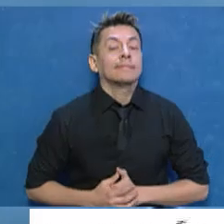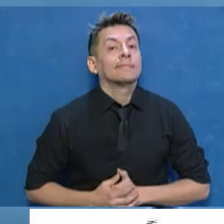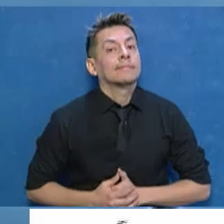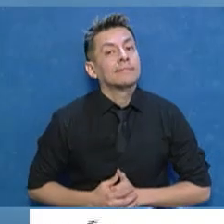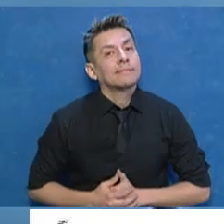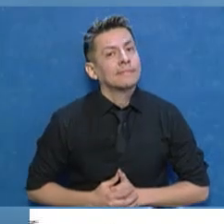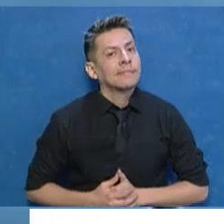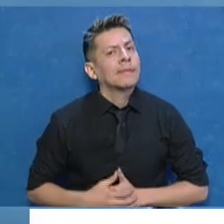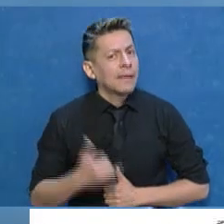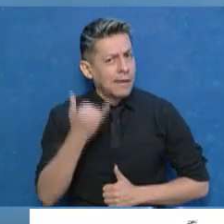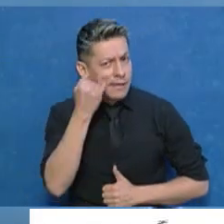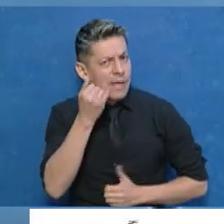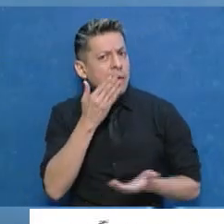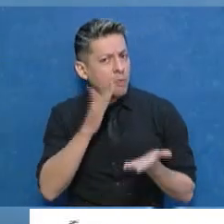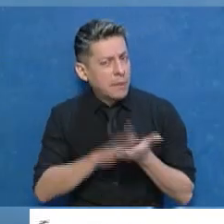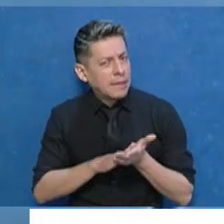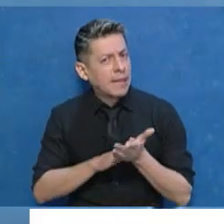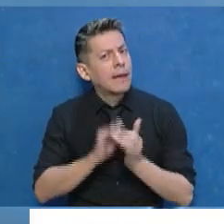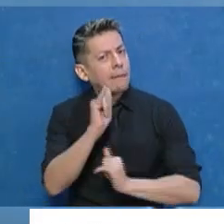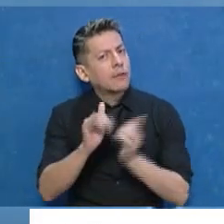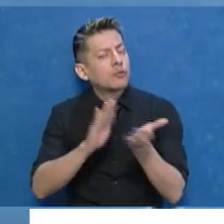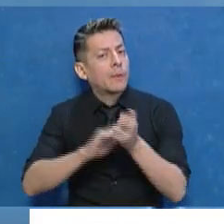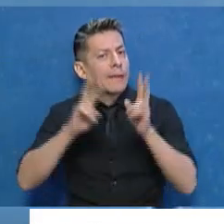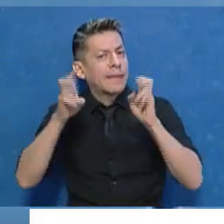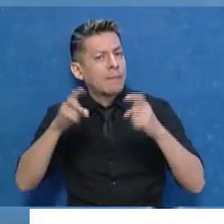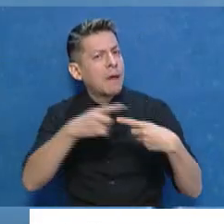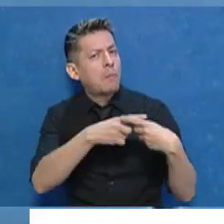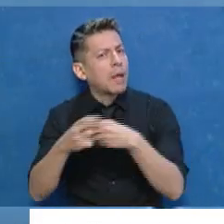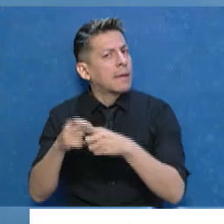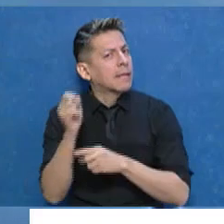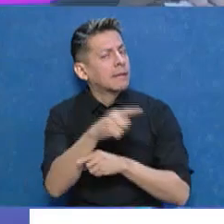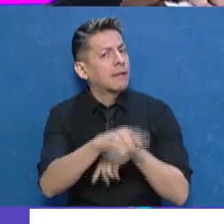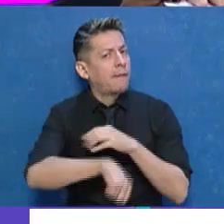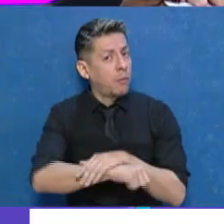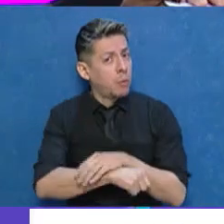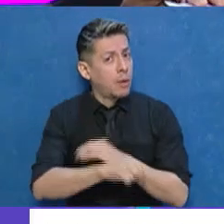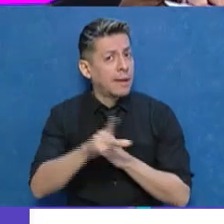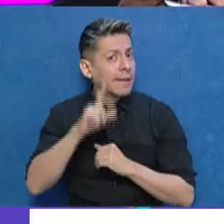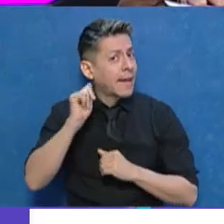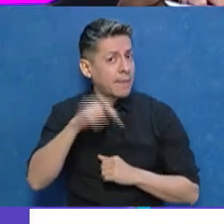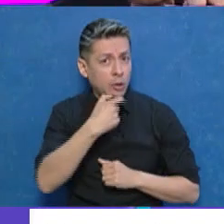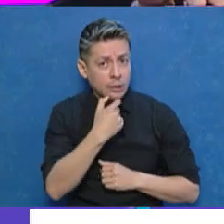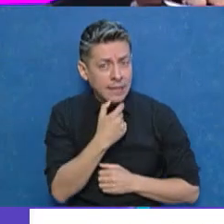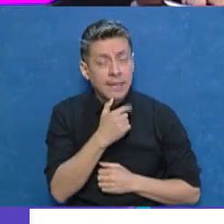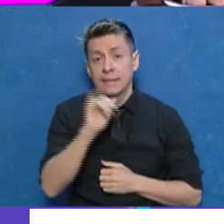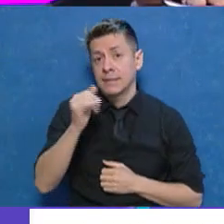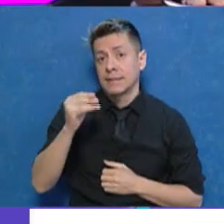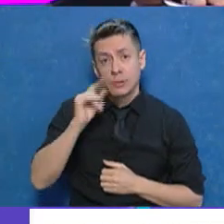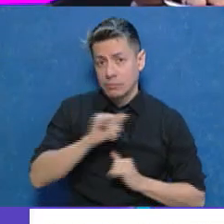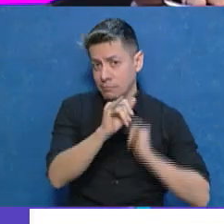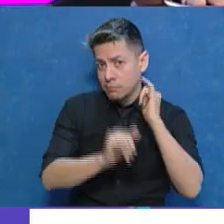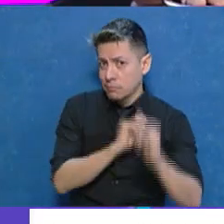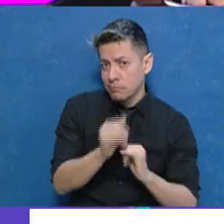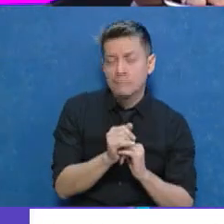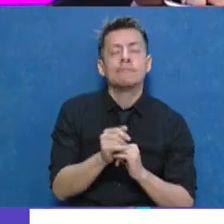Nos había prometido hablar de polémicas en la Liga Mendocina de Fútbol. Chicho Basali, lo escuchamos. Exactamente, Daniela, muchas gracias. Bueno, se siguen